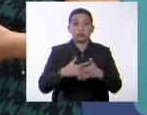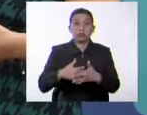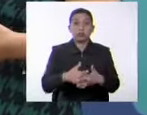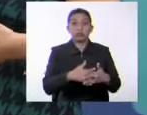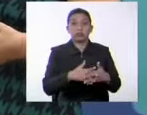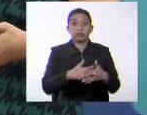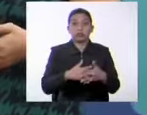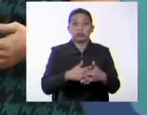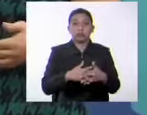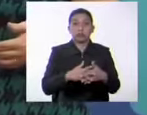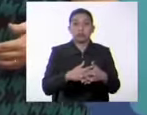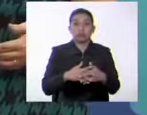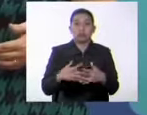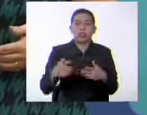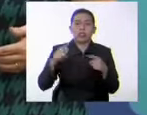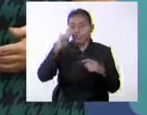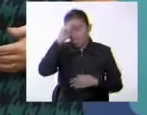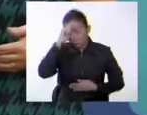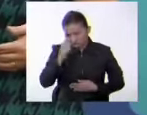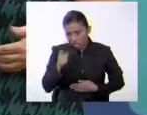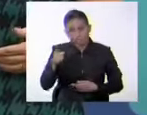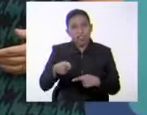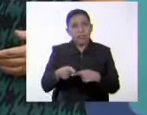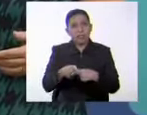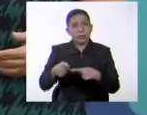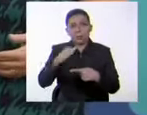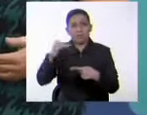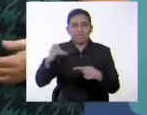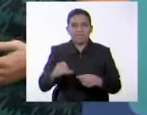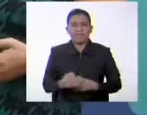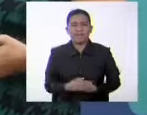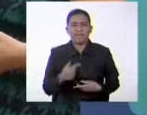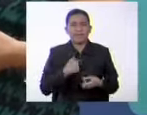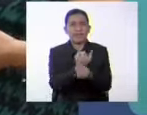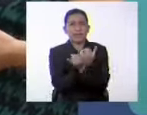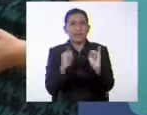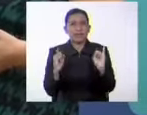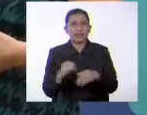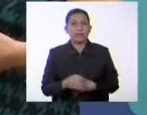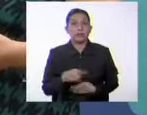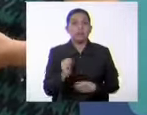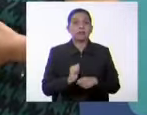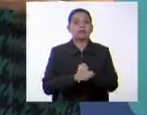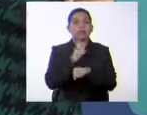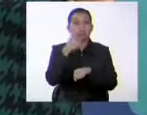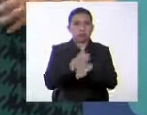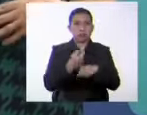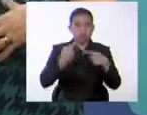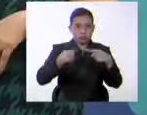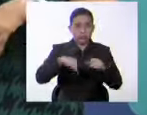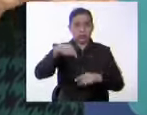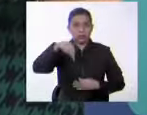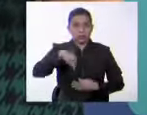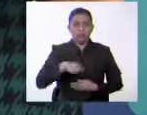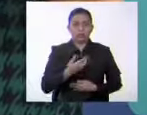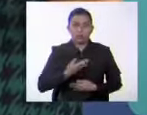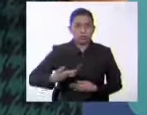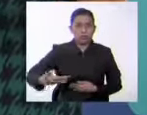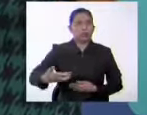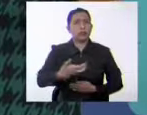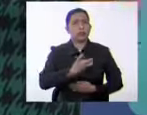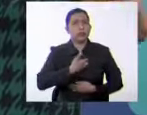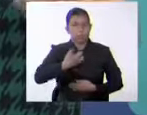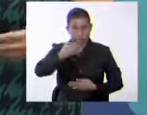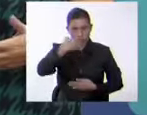soberanía nacional es uno de los principios de la construcción del Estado, ¿verdad? Es decir, somos soberanos,